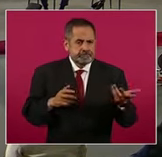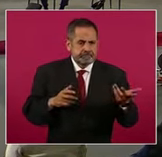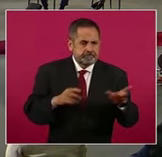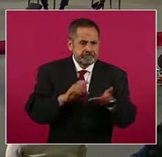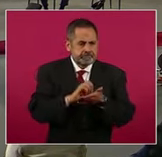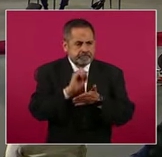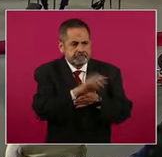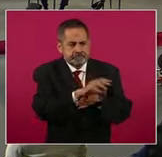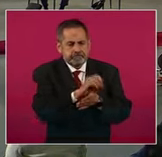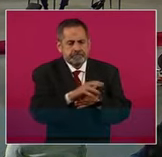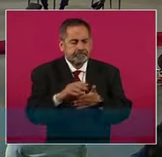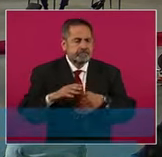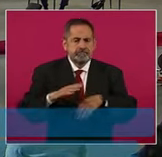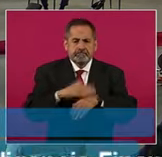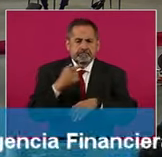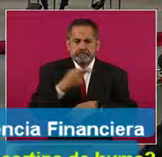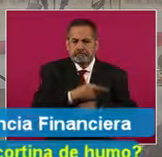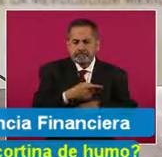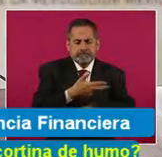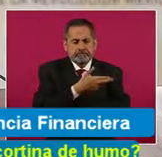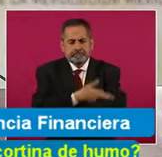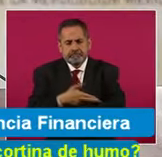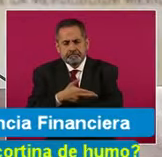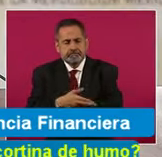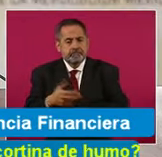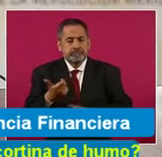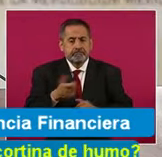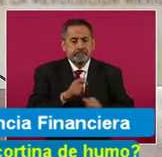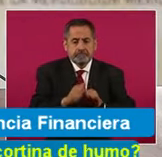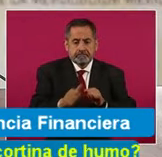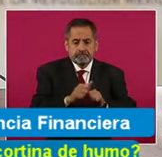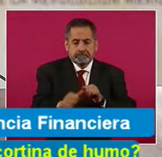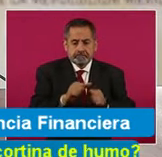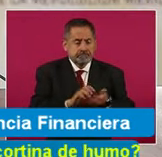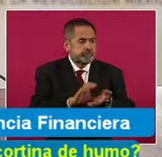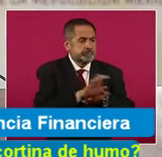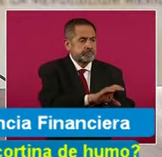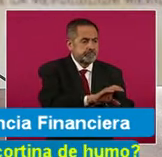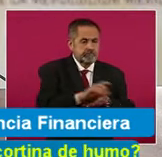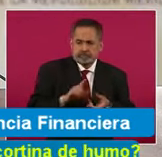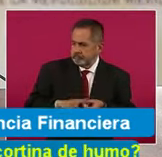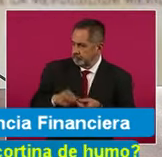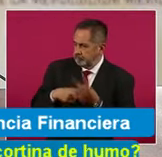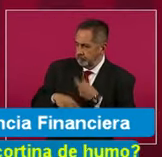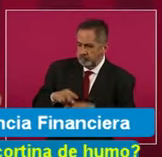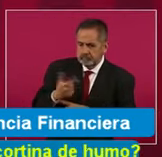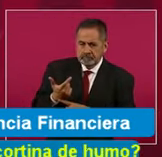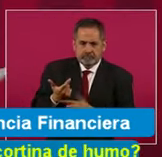debido a que al tratarse de operaciones en efectivo no se conoce cuál es la fuente.